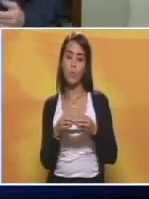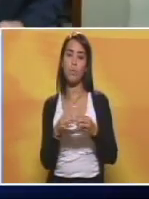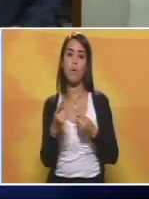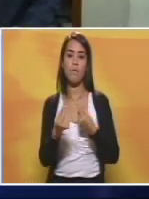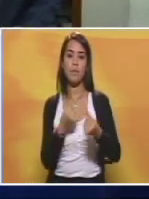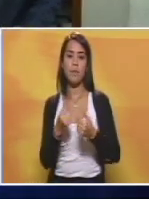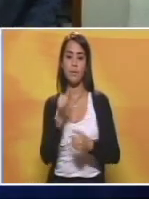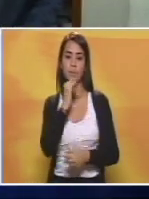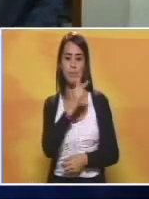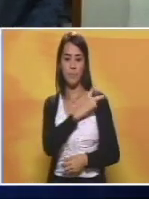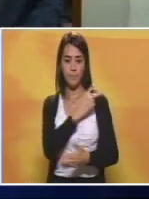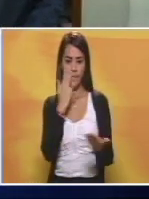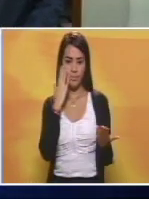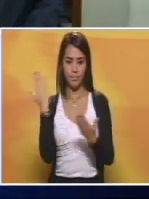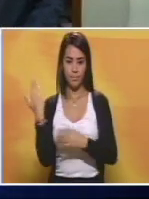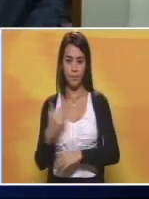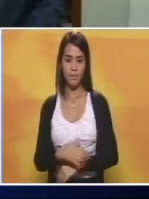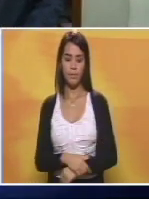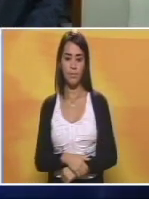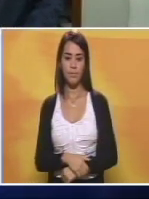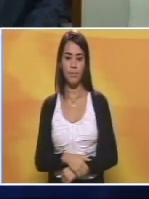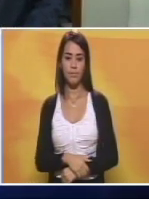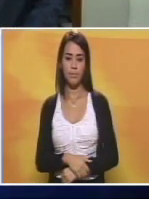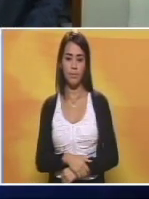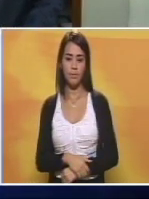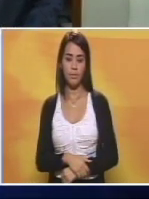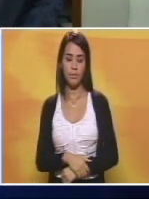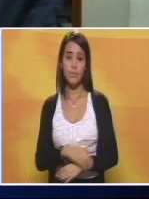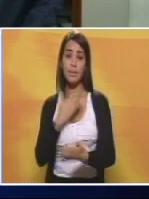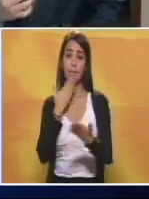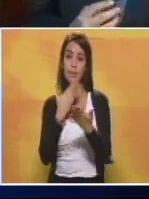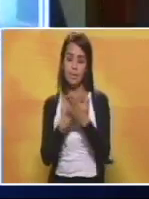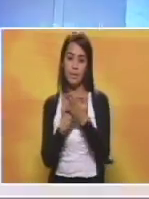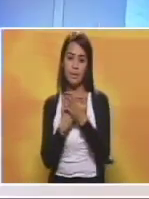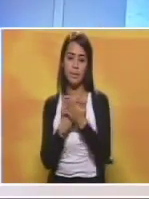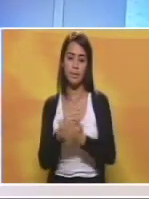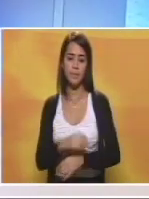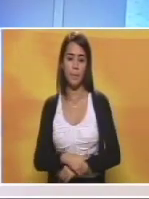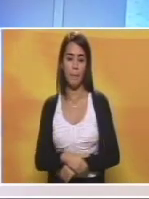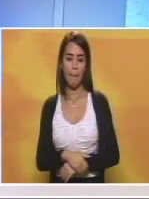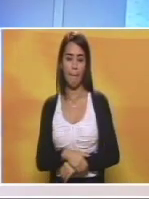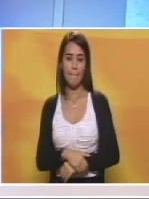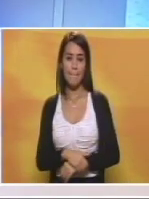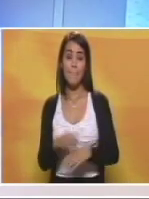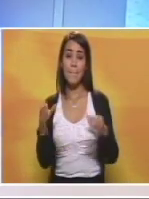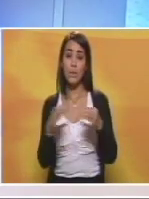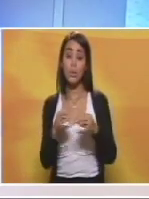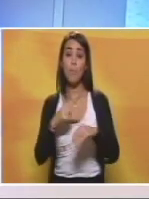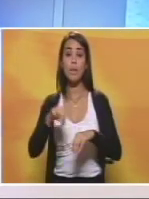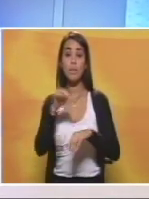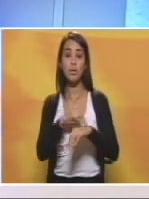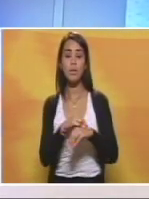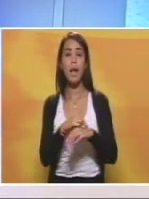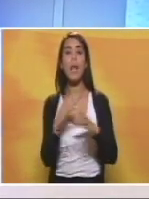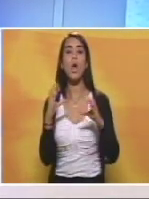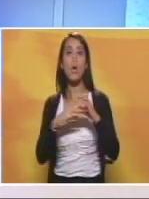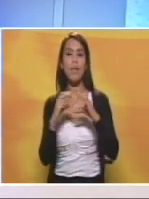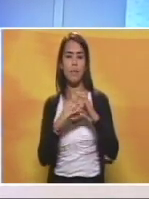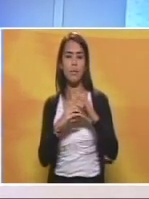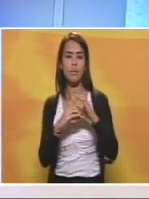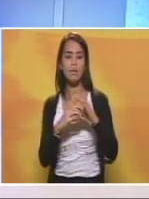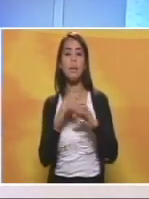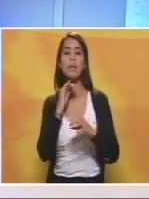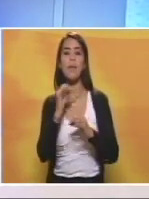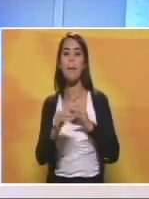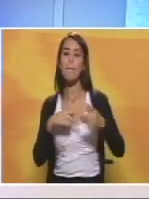continúen con más desde la emisión de las ganas de noticiero venevisión gracias manuel continuamos con más la comisión nacional de telecomunicaciones notificó el